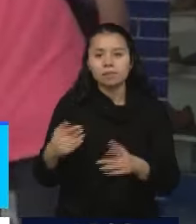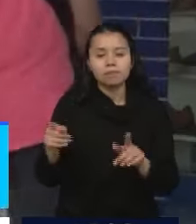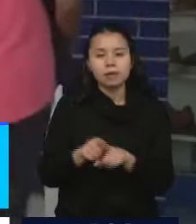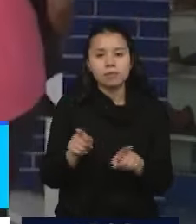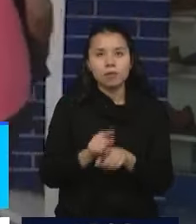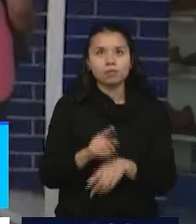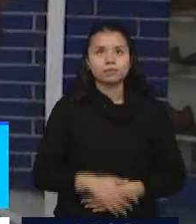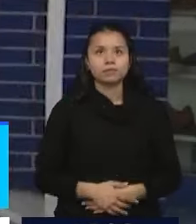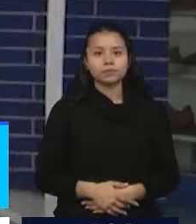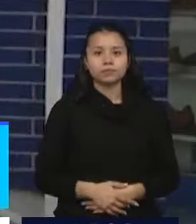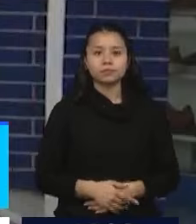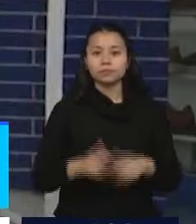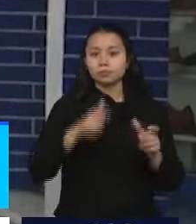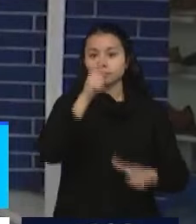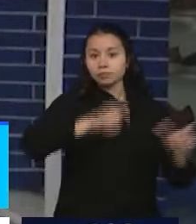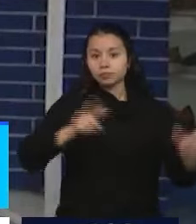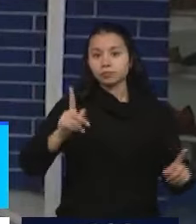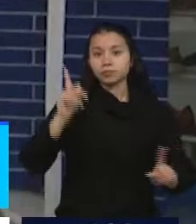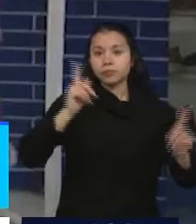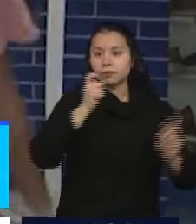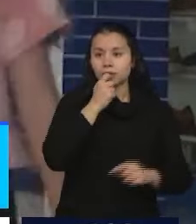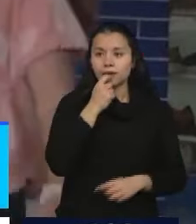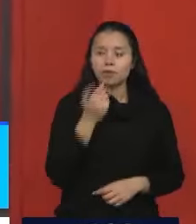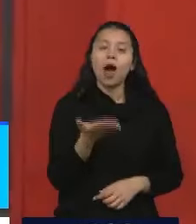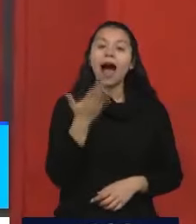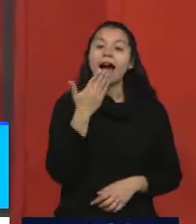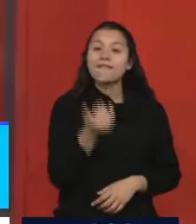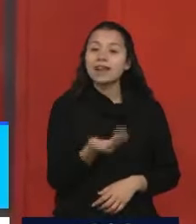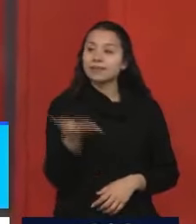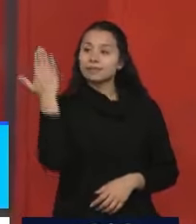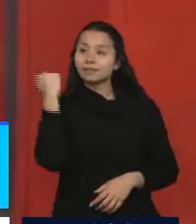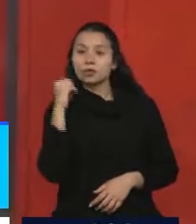economía, comparando abril versus julio, el